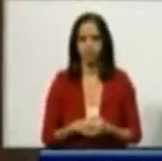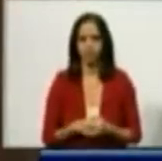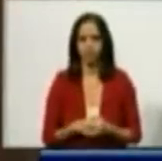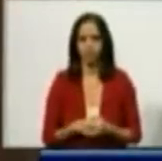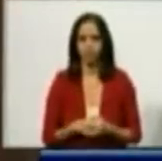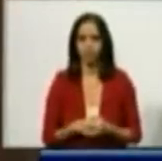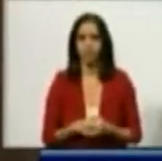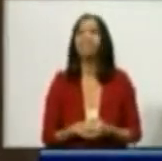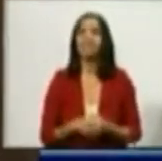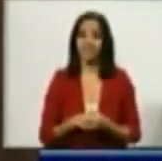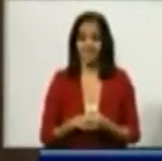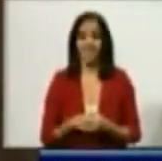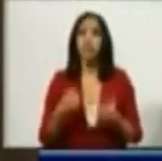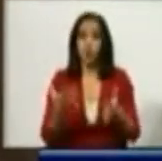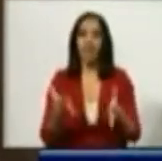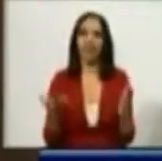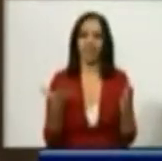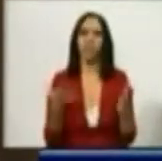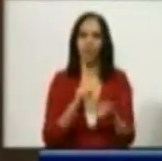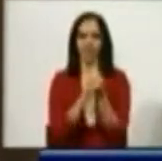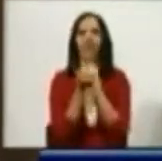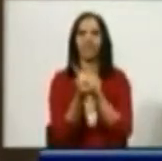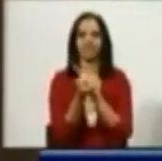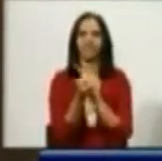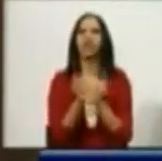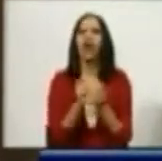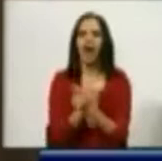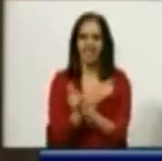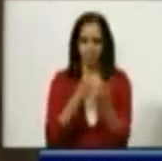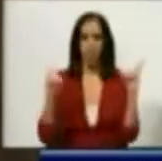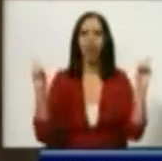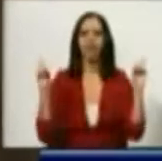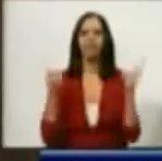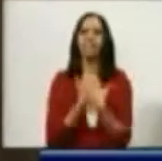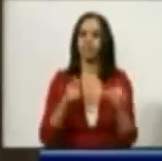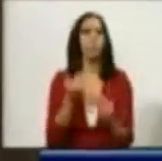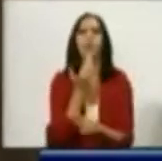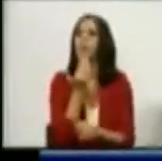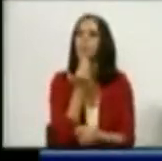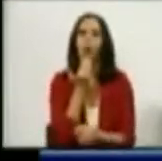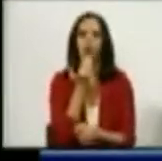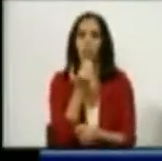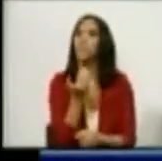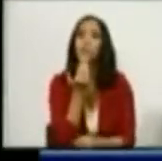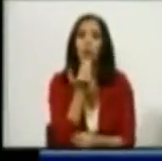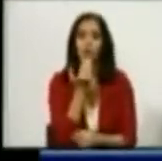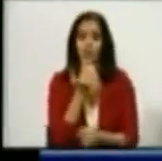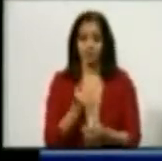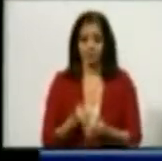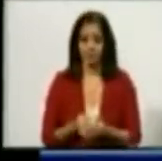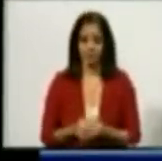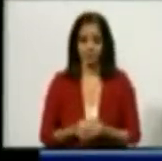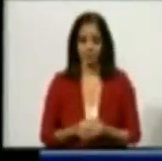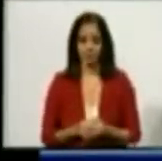y lograremos una transición a la democracia y a la libertad Muy pronto muy pronto